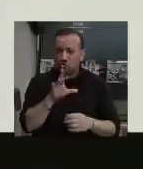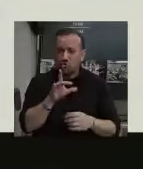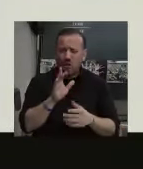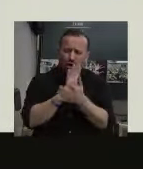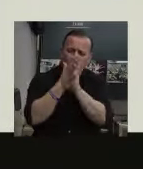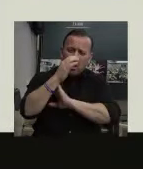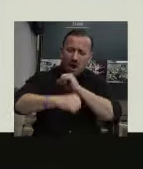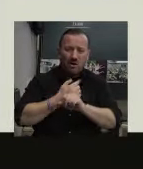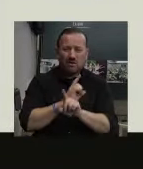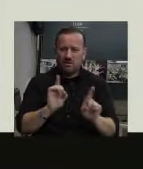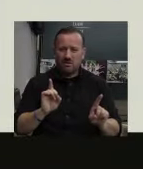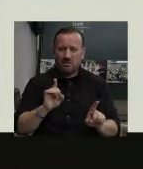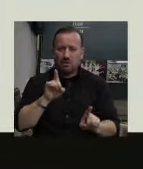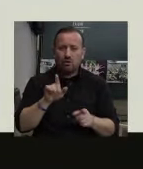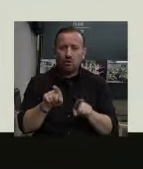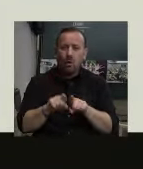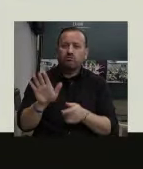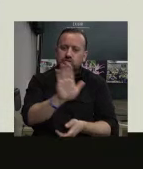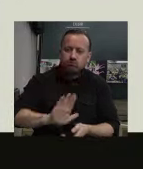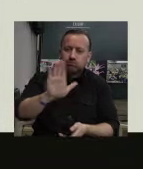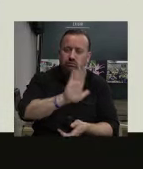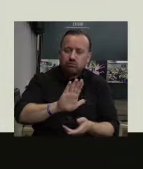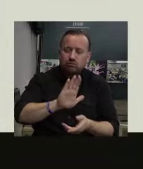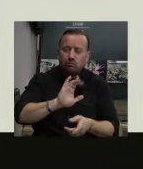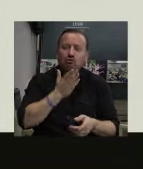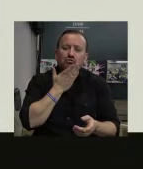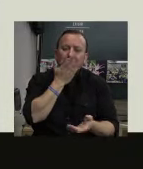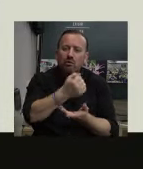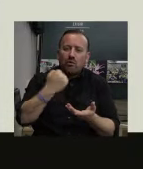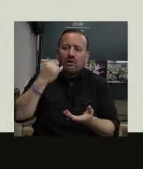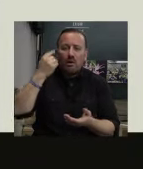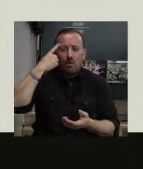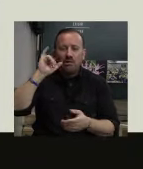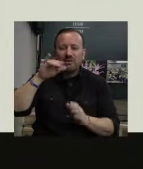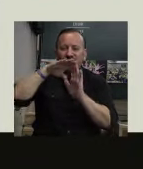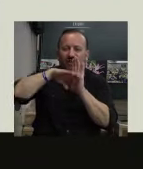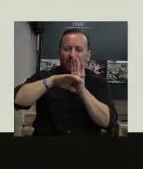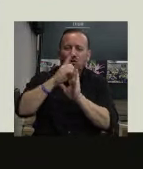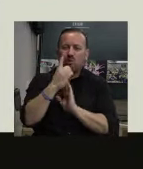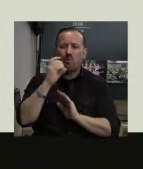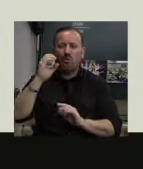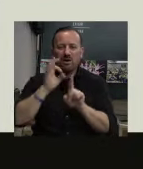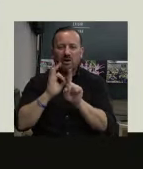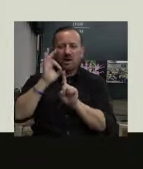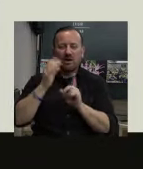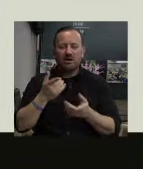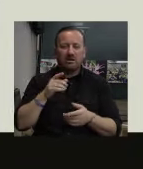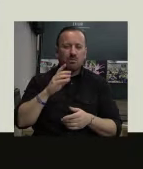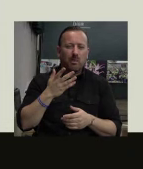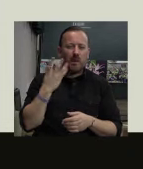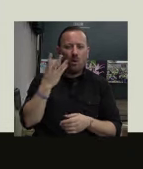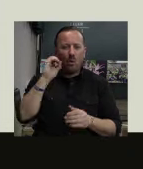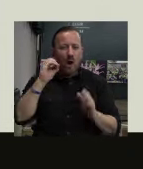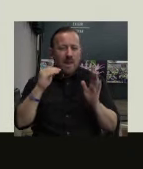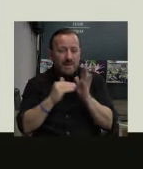año y que para conservarlas no se pueden congelar pero si hay que bajarlas a un grado pues 40,000